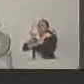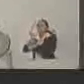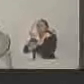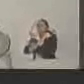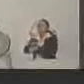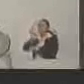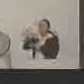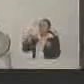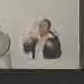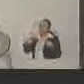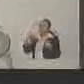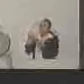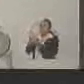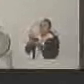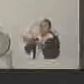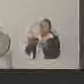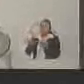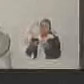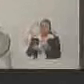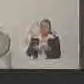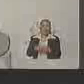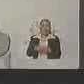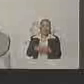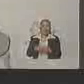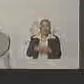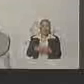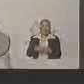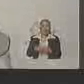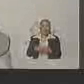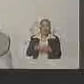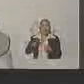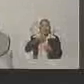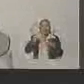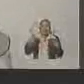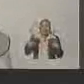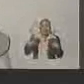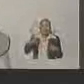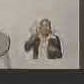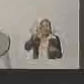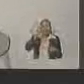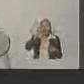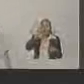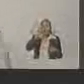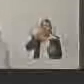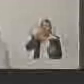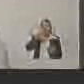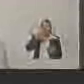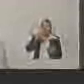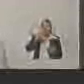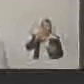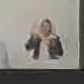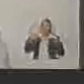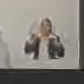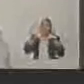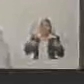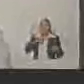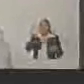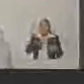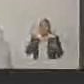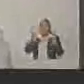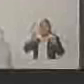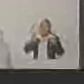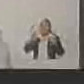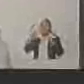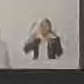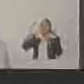un núcleo en el cual le podremos llamar colonia. Para esto son las brigadas, son brigadas de seguridad, en donde yo te